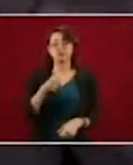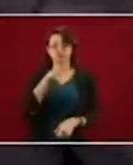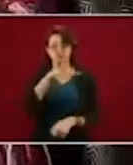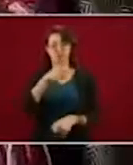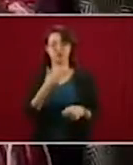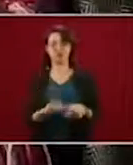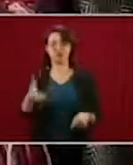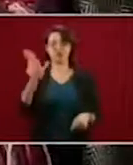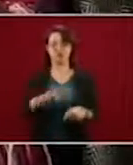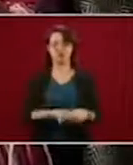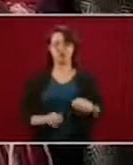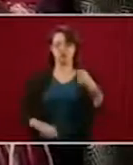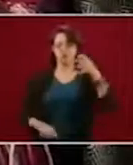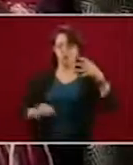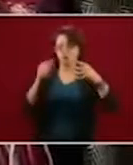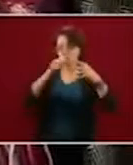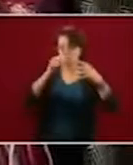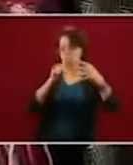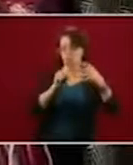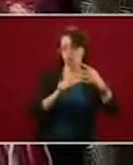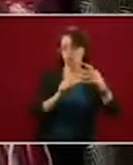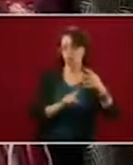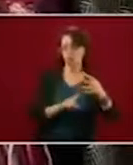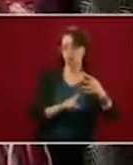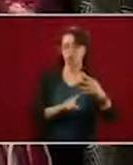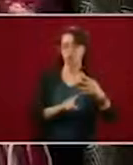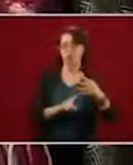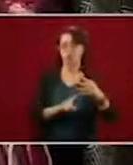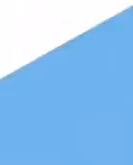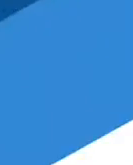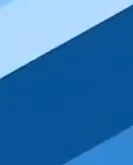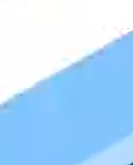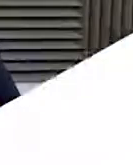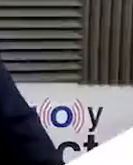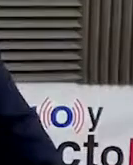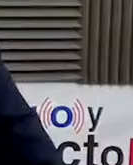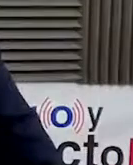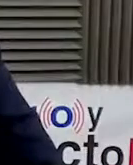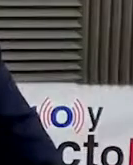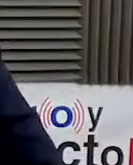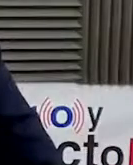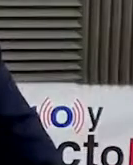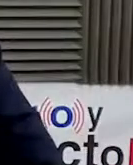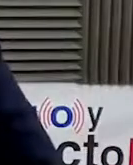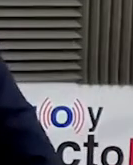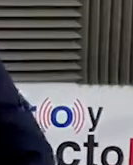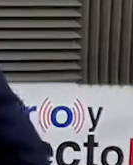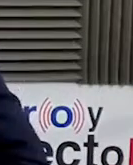de los fácil que se niegan a gratuito lógicamente el infantil